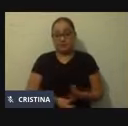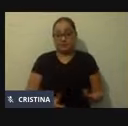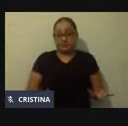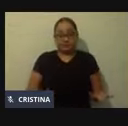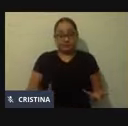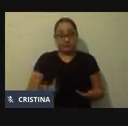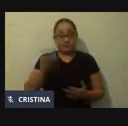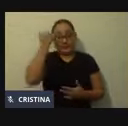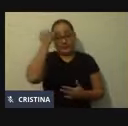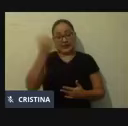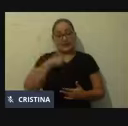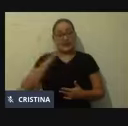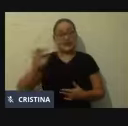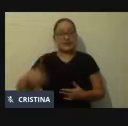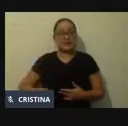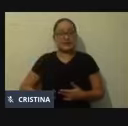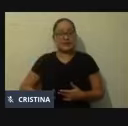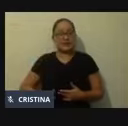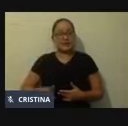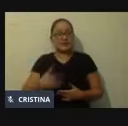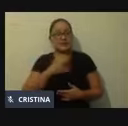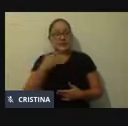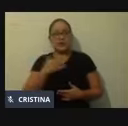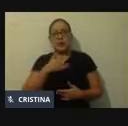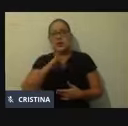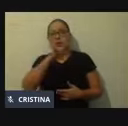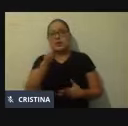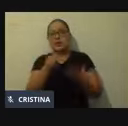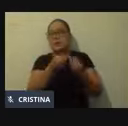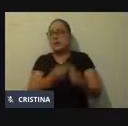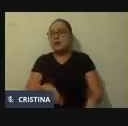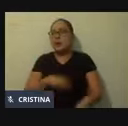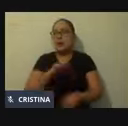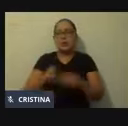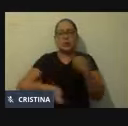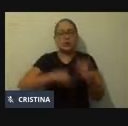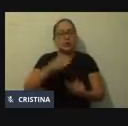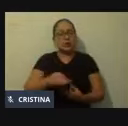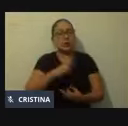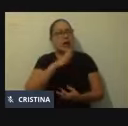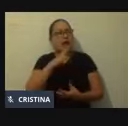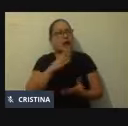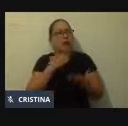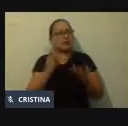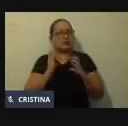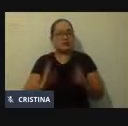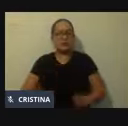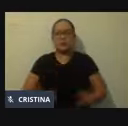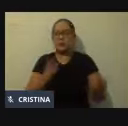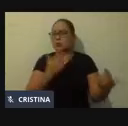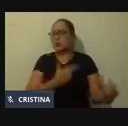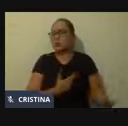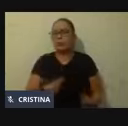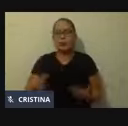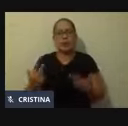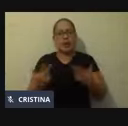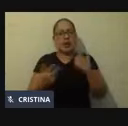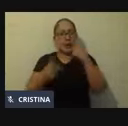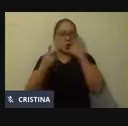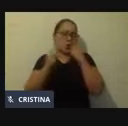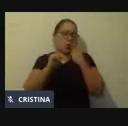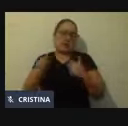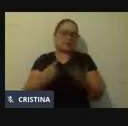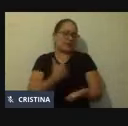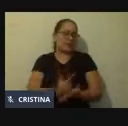me di cuenta de que a punto de perderlo todo. Tuve varias lesiones, afortunadamente ninguna fue permanente ni grave, o sea,